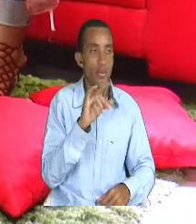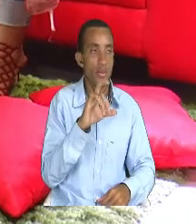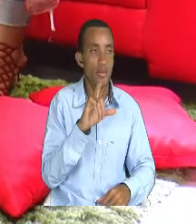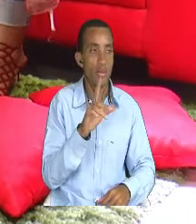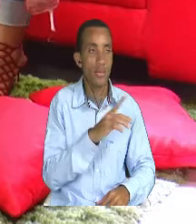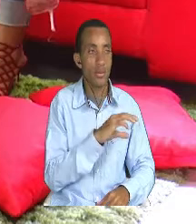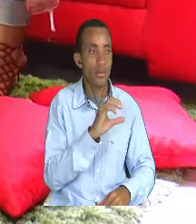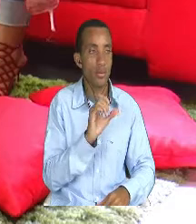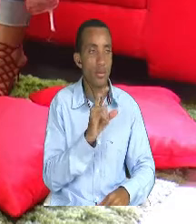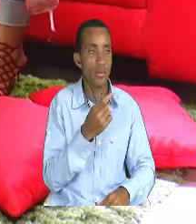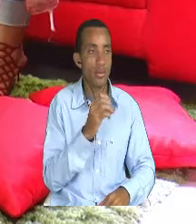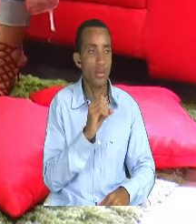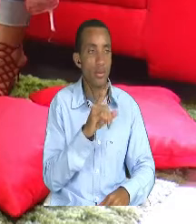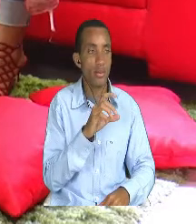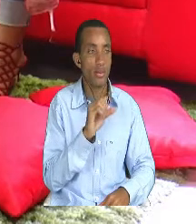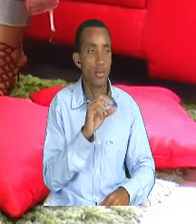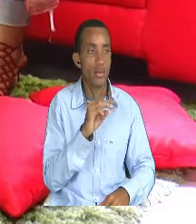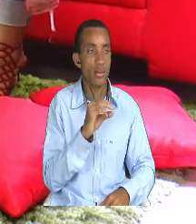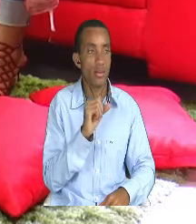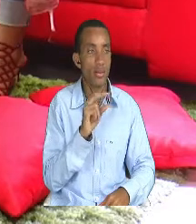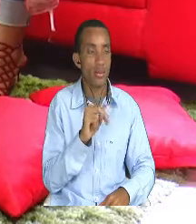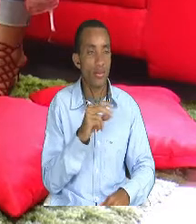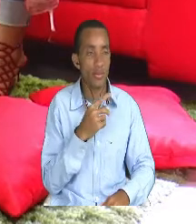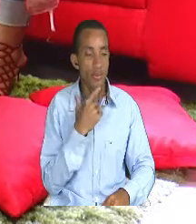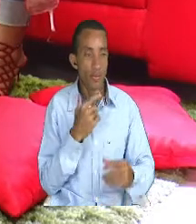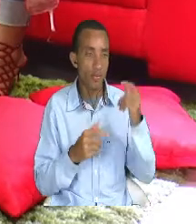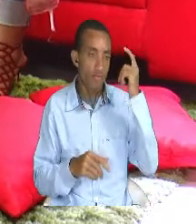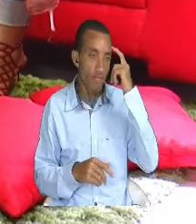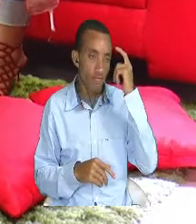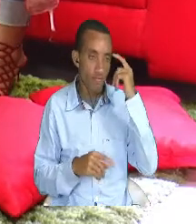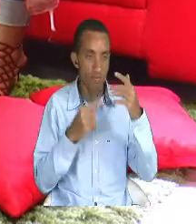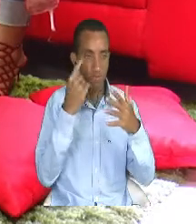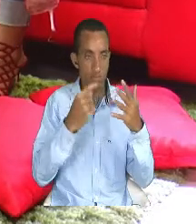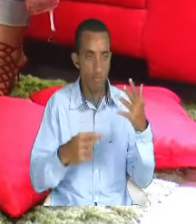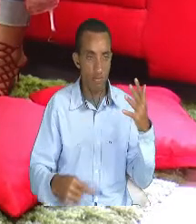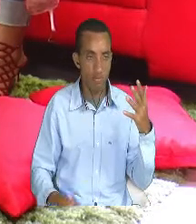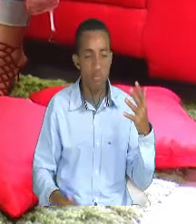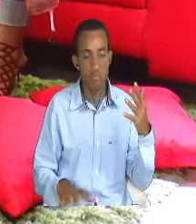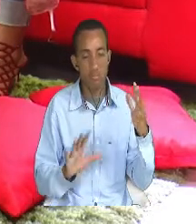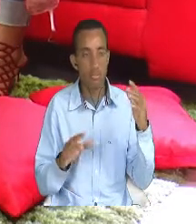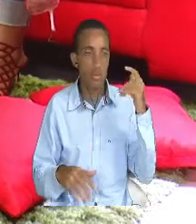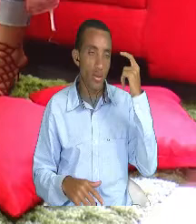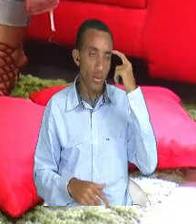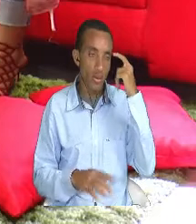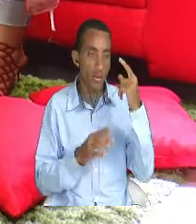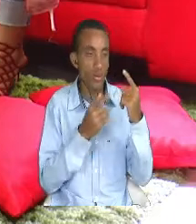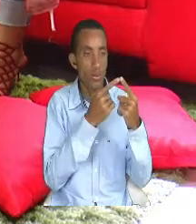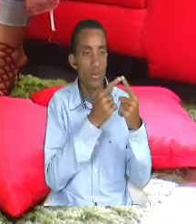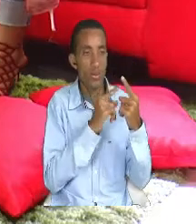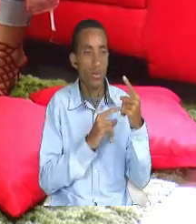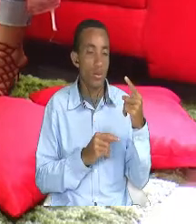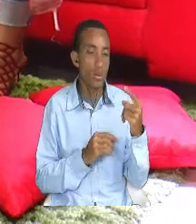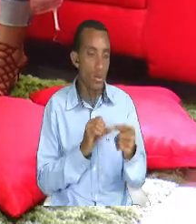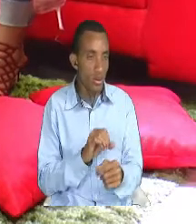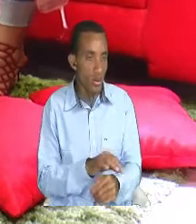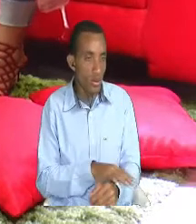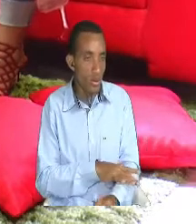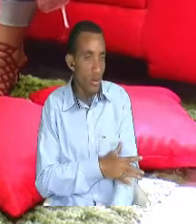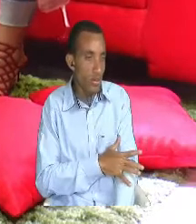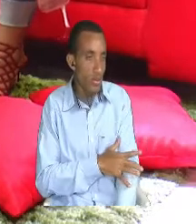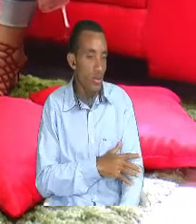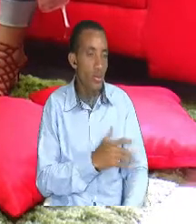que ha hecho muchos estudios sobre el tema de los tipos de inteligencia, porque pues hay muchos tipos de inteligencia, pero pues hoy estamos hablando de inteligencia emocional, y él hablaba de unas